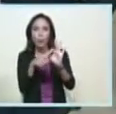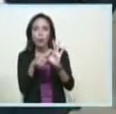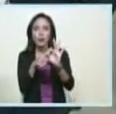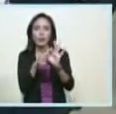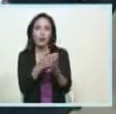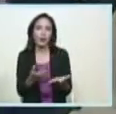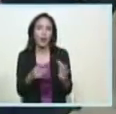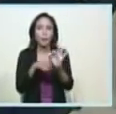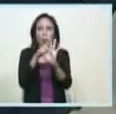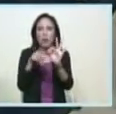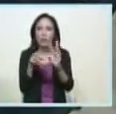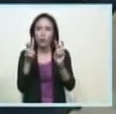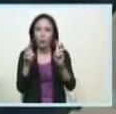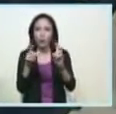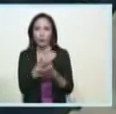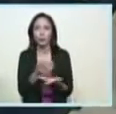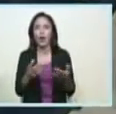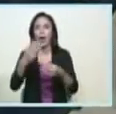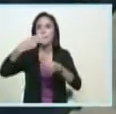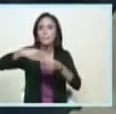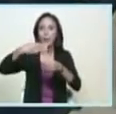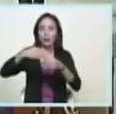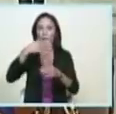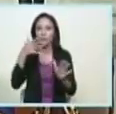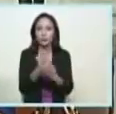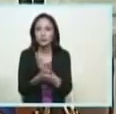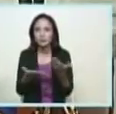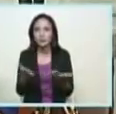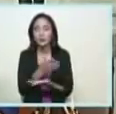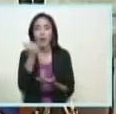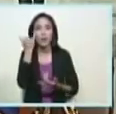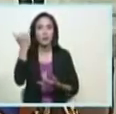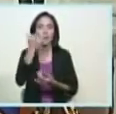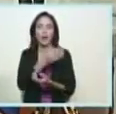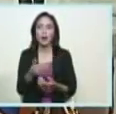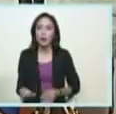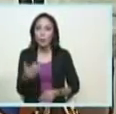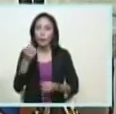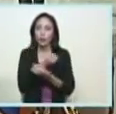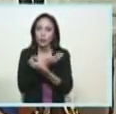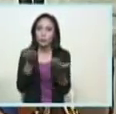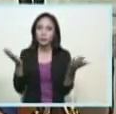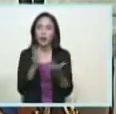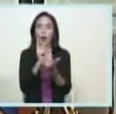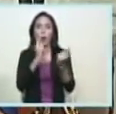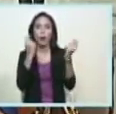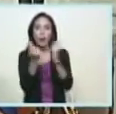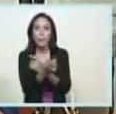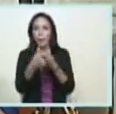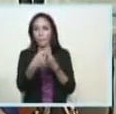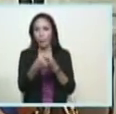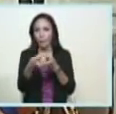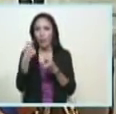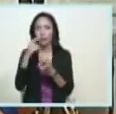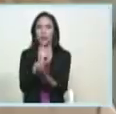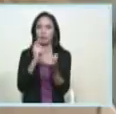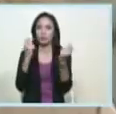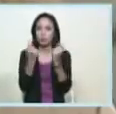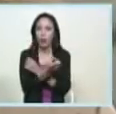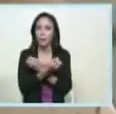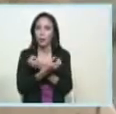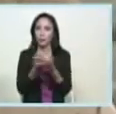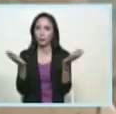a el petró es un elemento clave de la reconversión monetario y del arranque